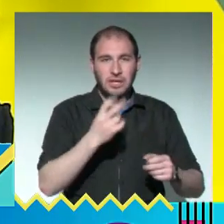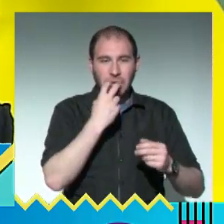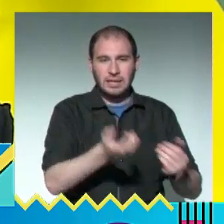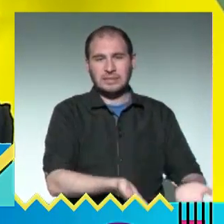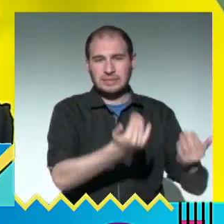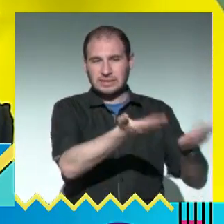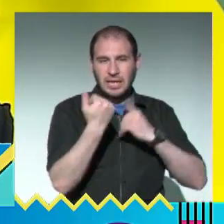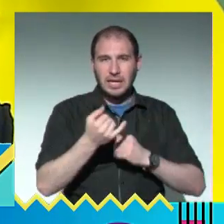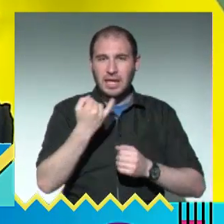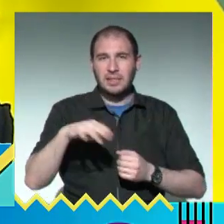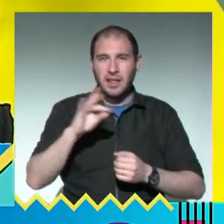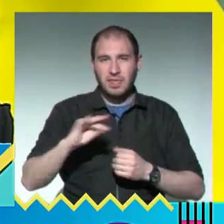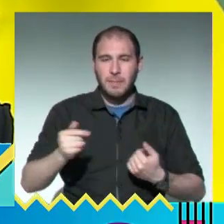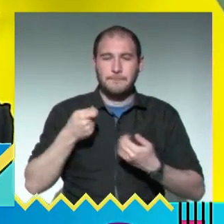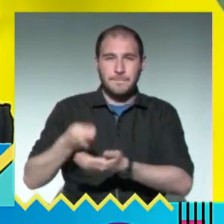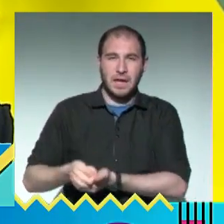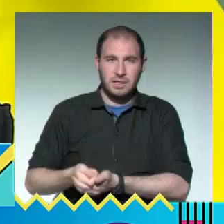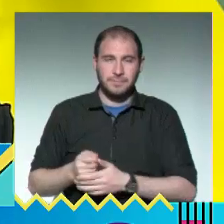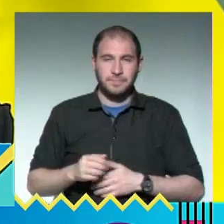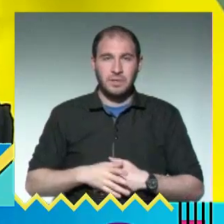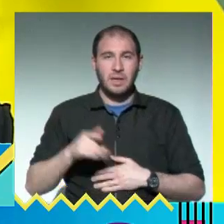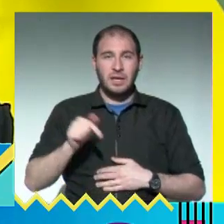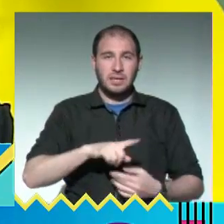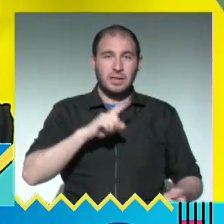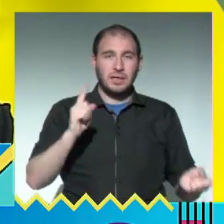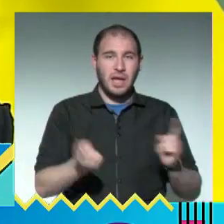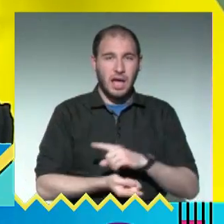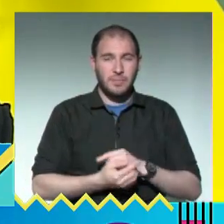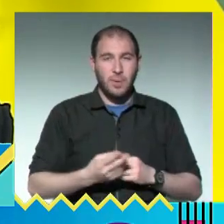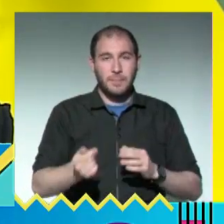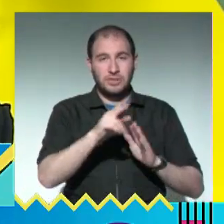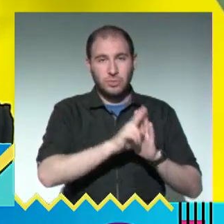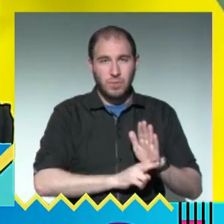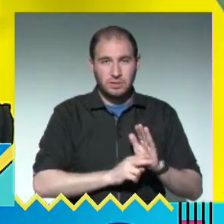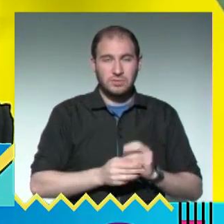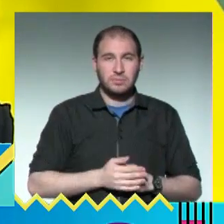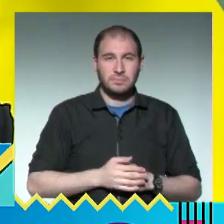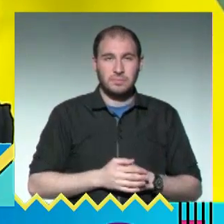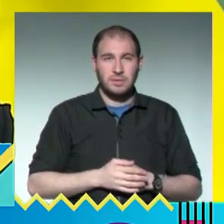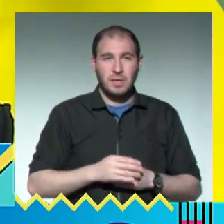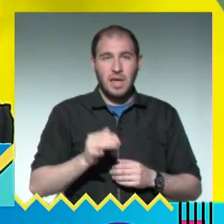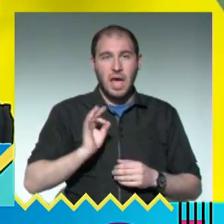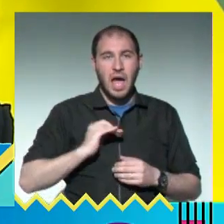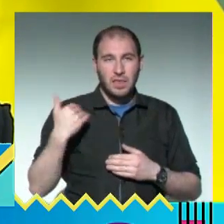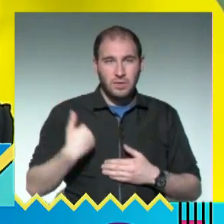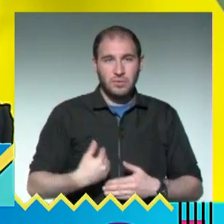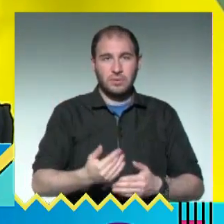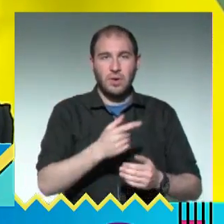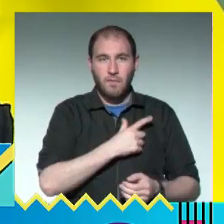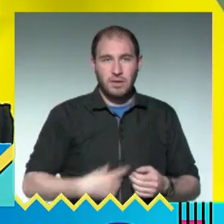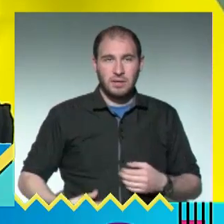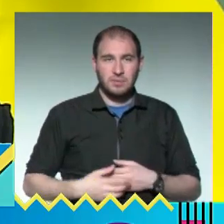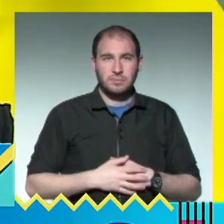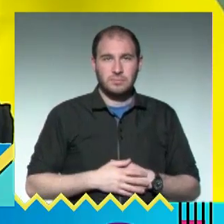energía para pagar los intereses de deuda. Ese ha sido el cambio presupuestario en estos años de